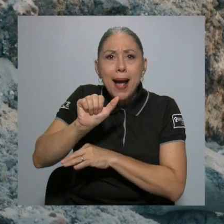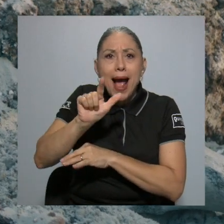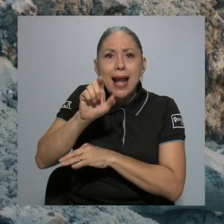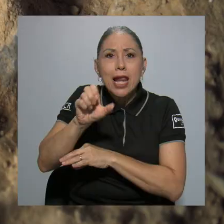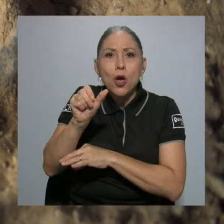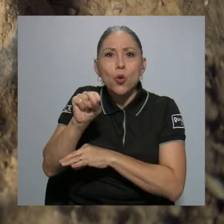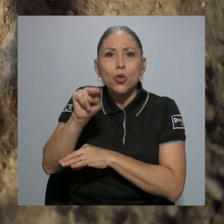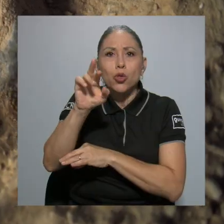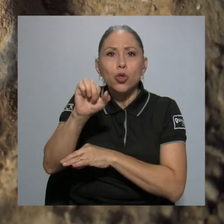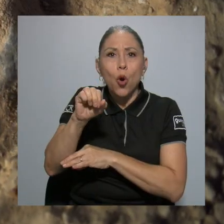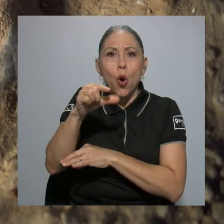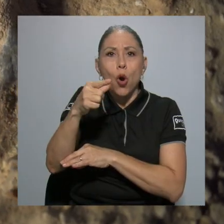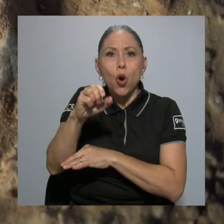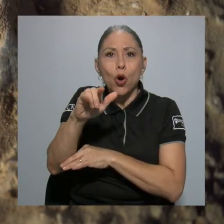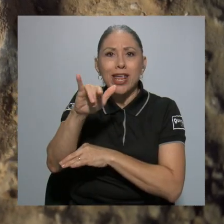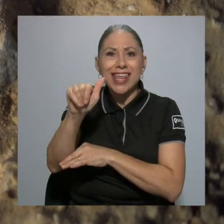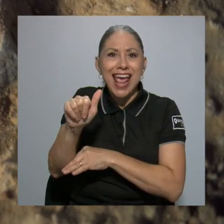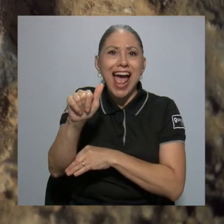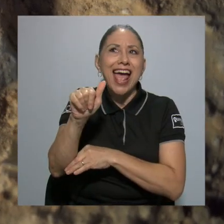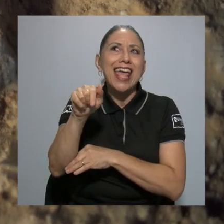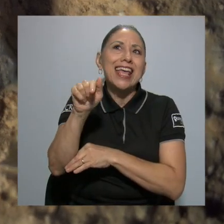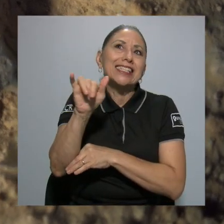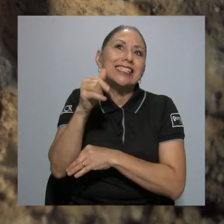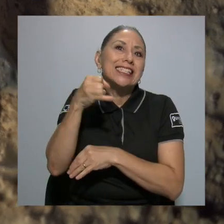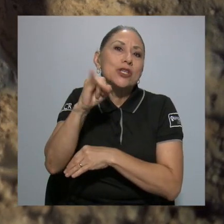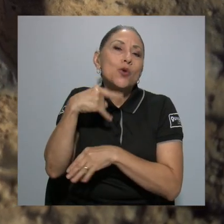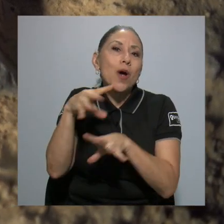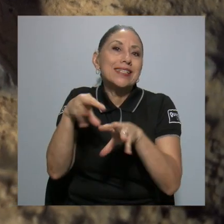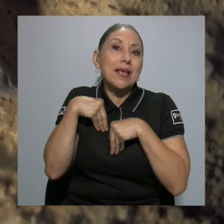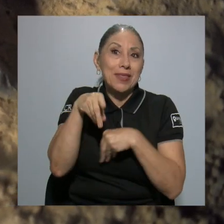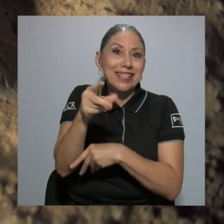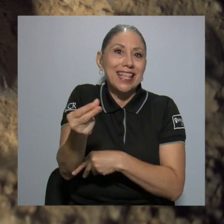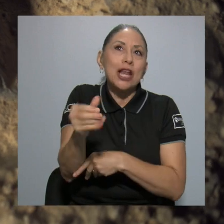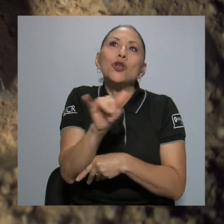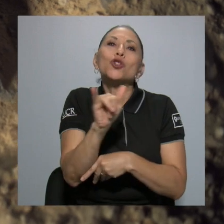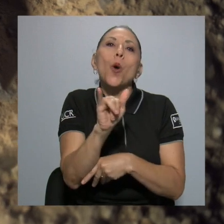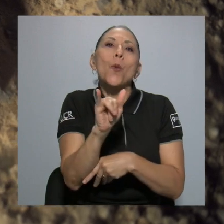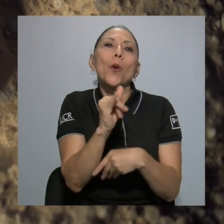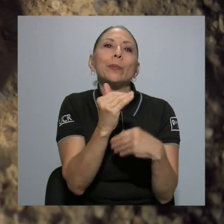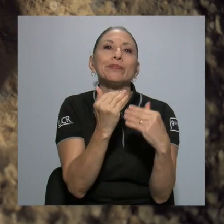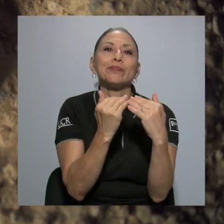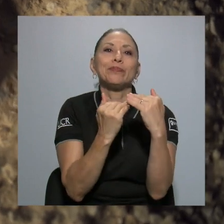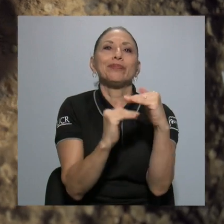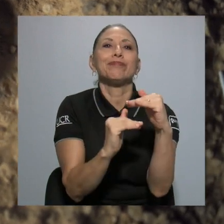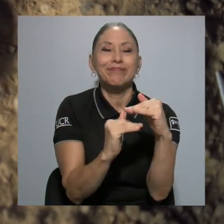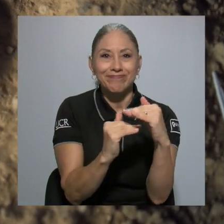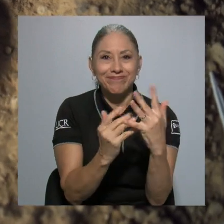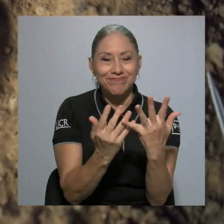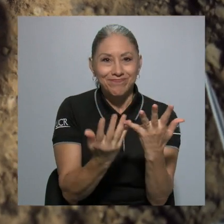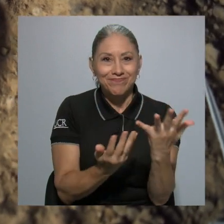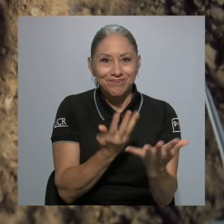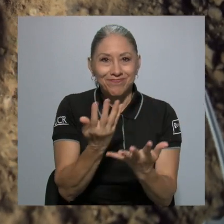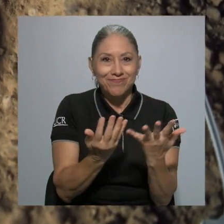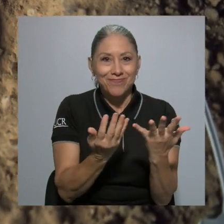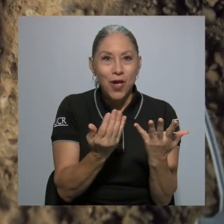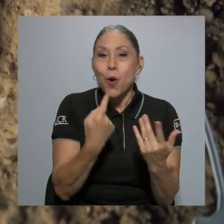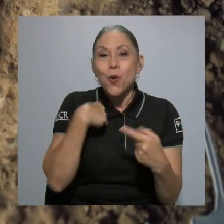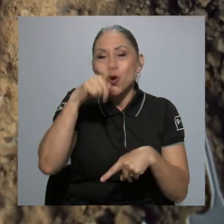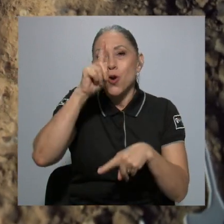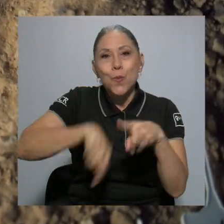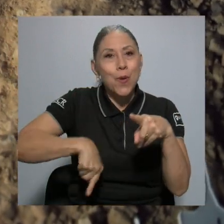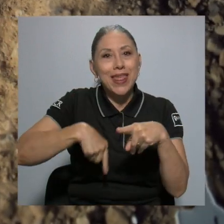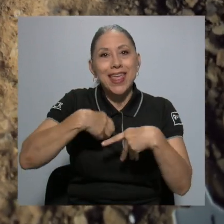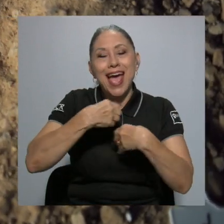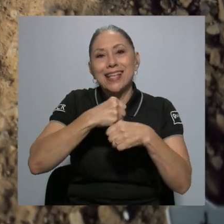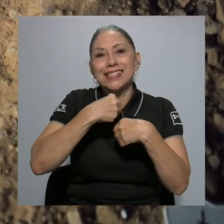grillete en- en la mano, ¿no? Claro. Y no puedes hacer o cambiar